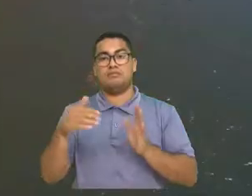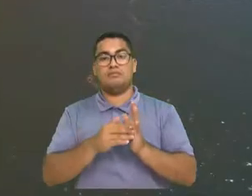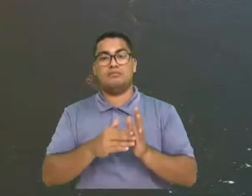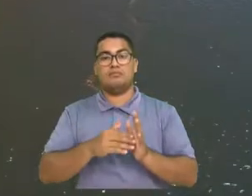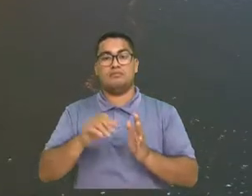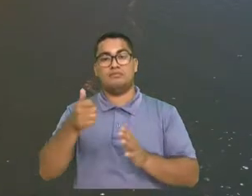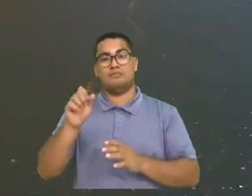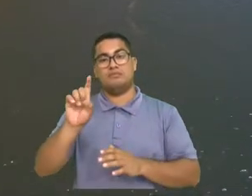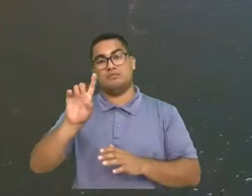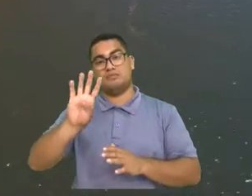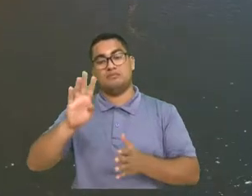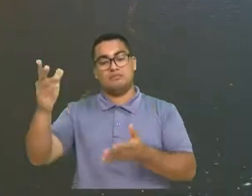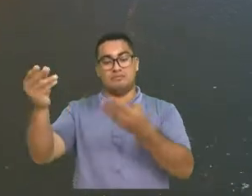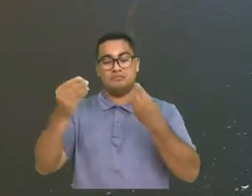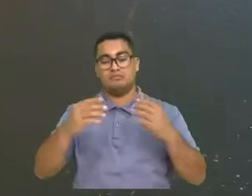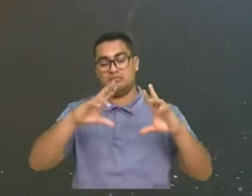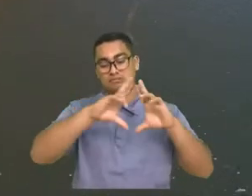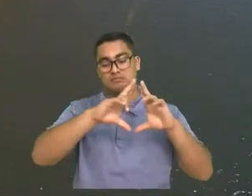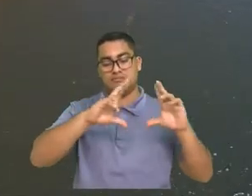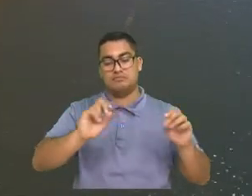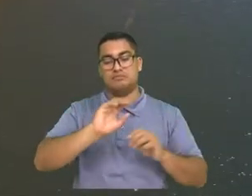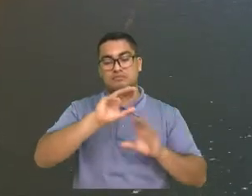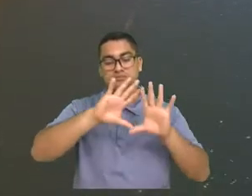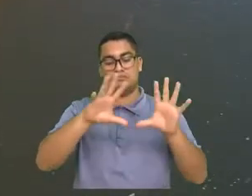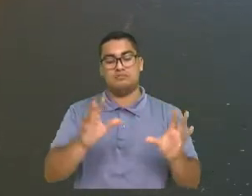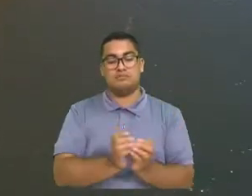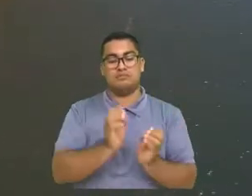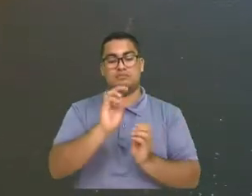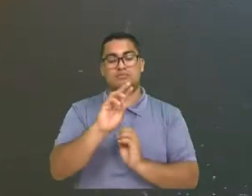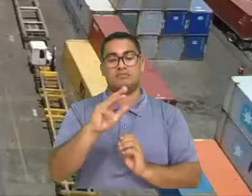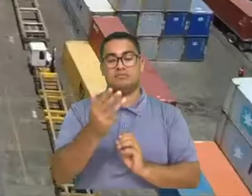407.614 para un total de